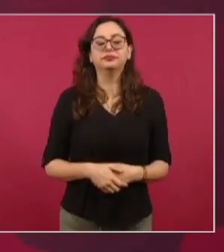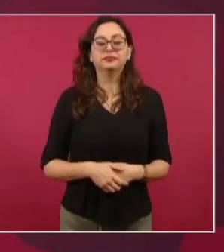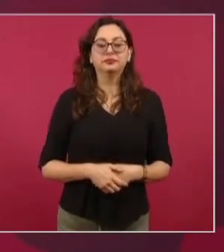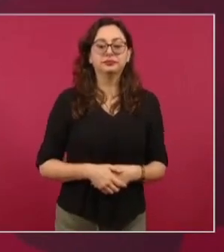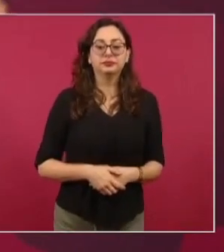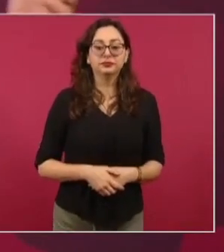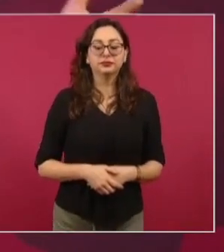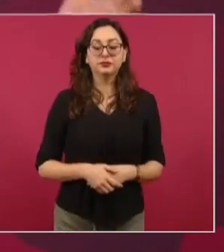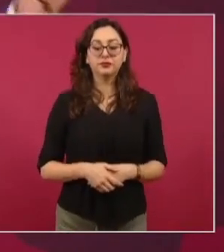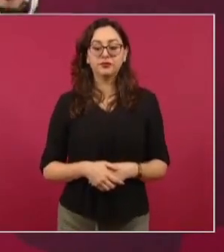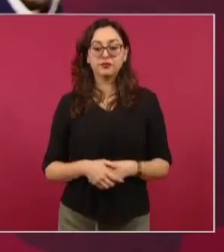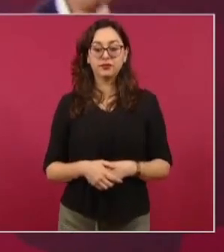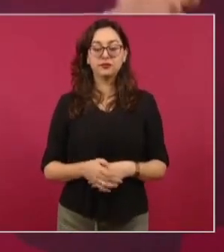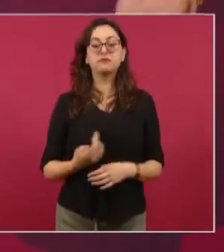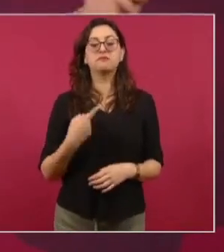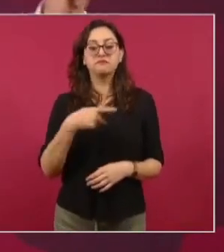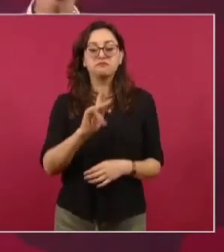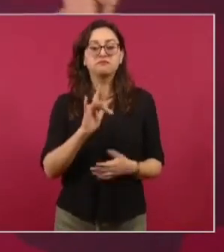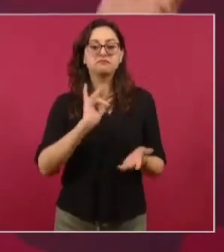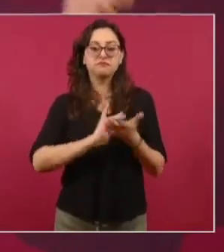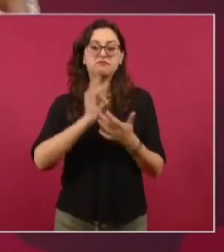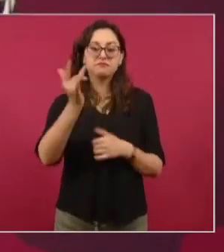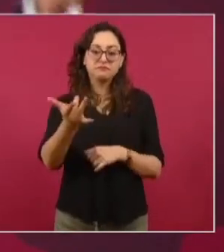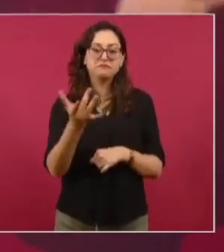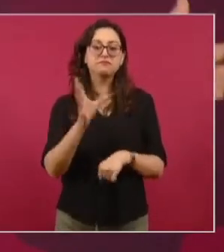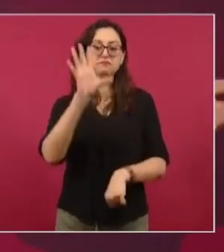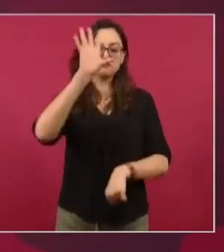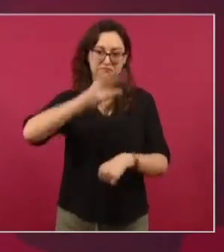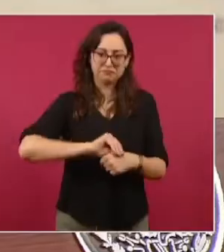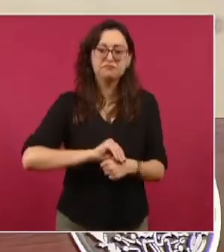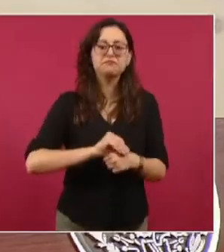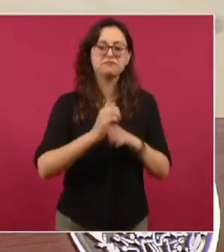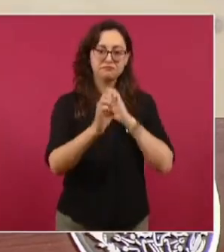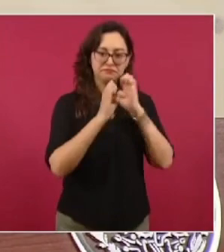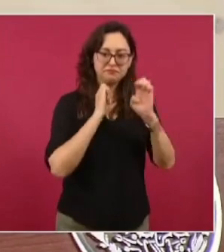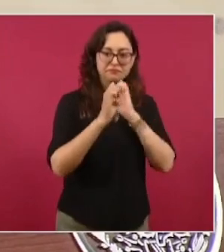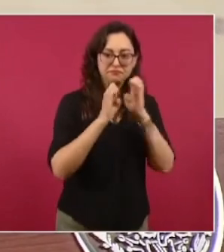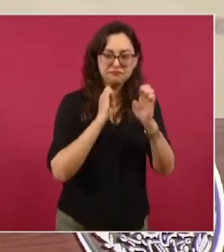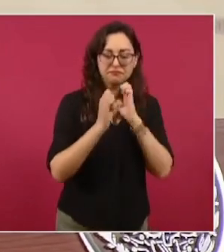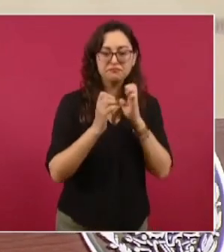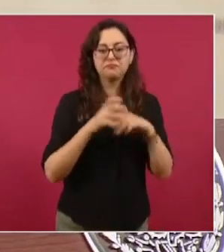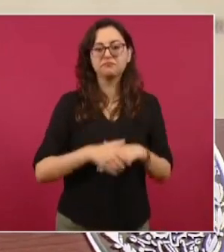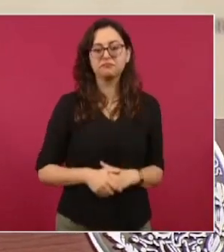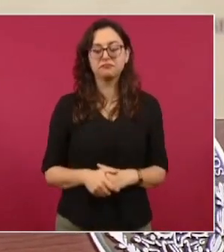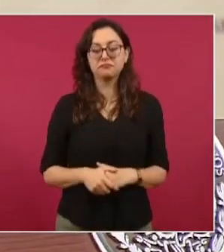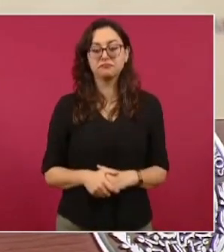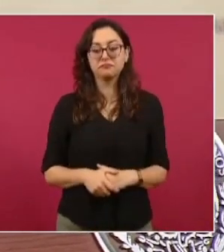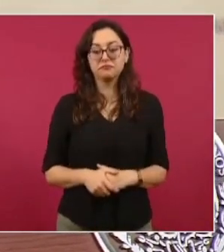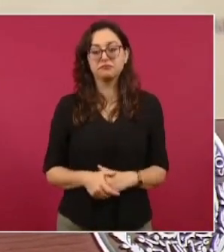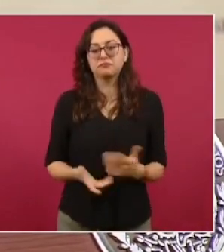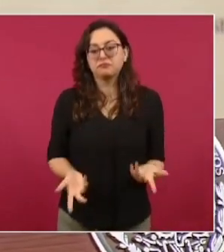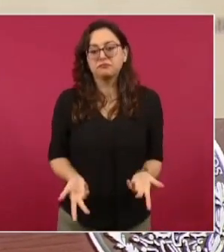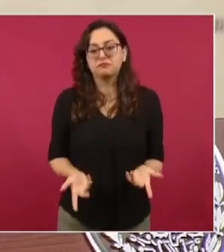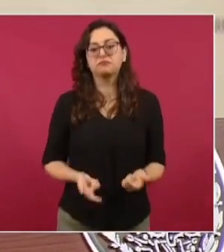pero le agradezco porque fue la primera vez entonces hablaba yo con él y él se quejaba